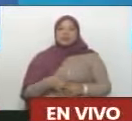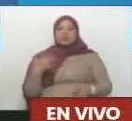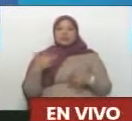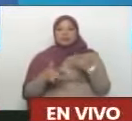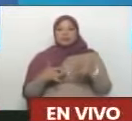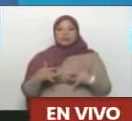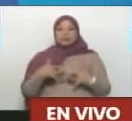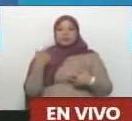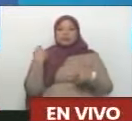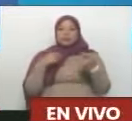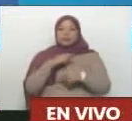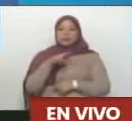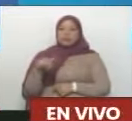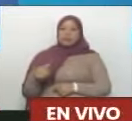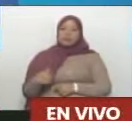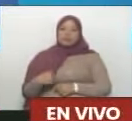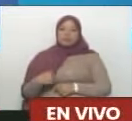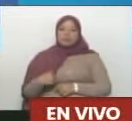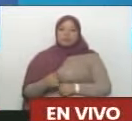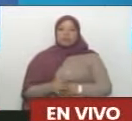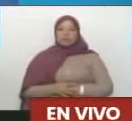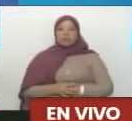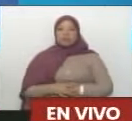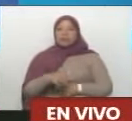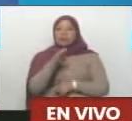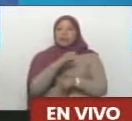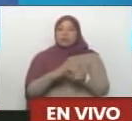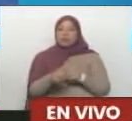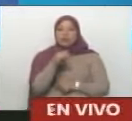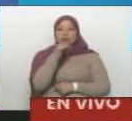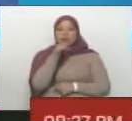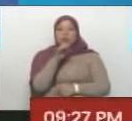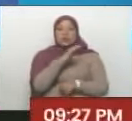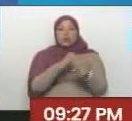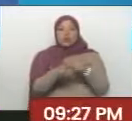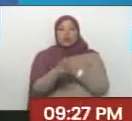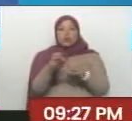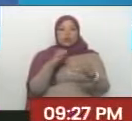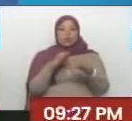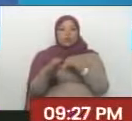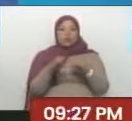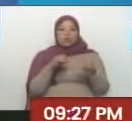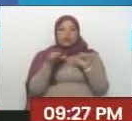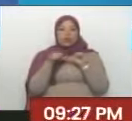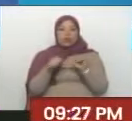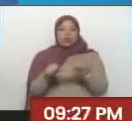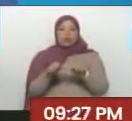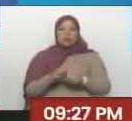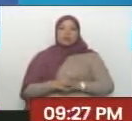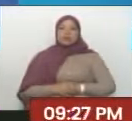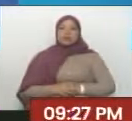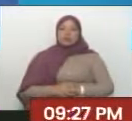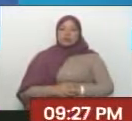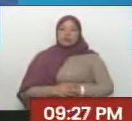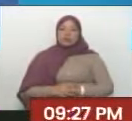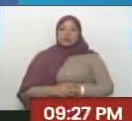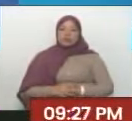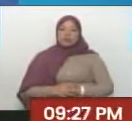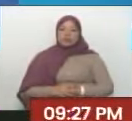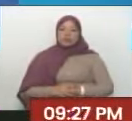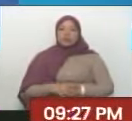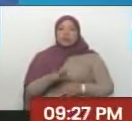Hagamos viral lo nuestro. Cultura en comunicación permanente. Dice